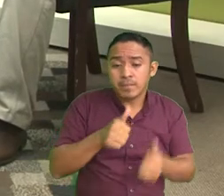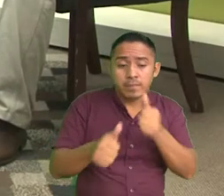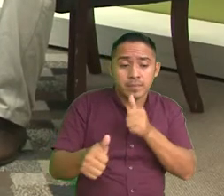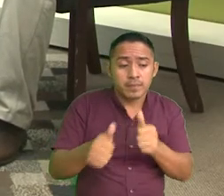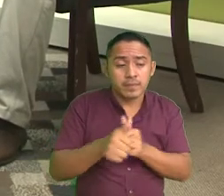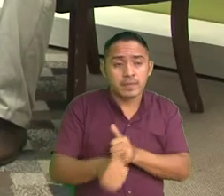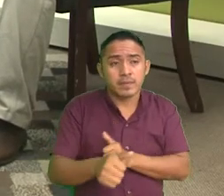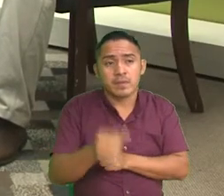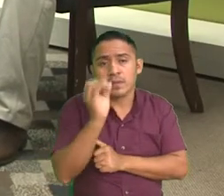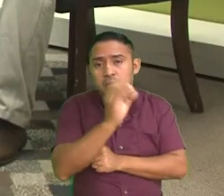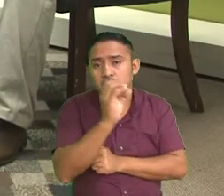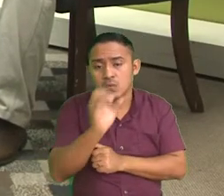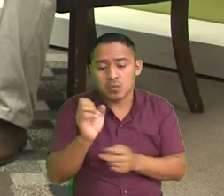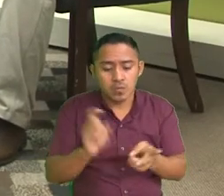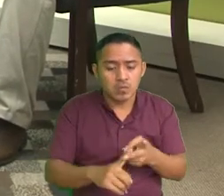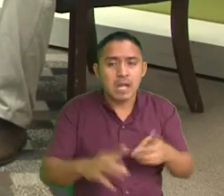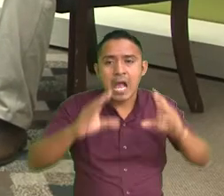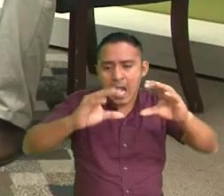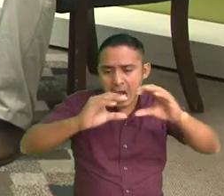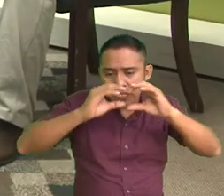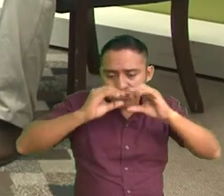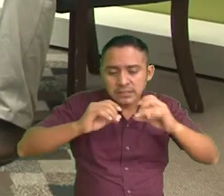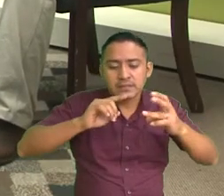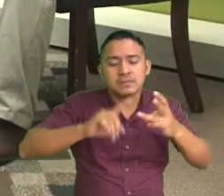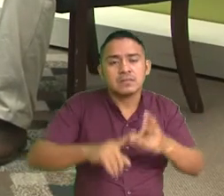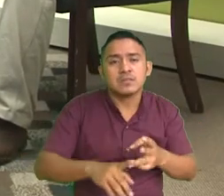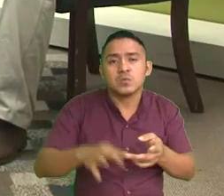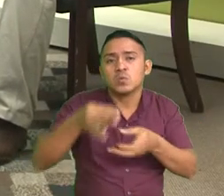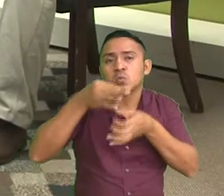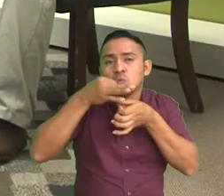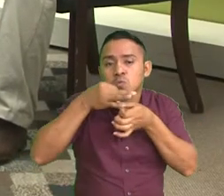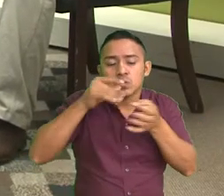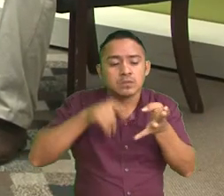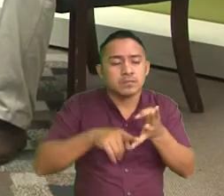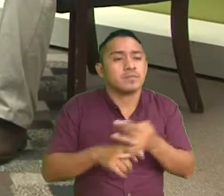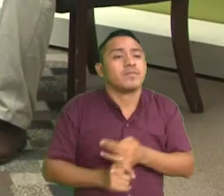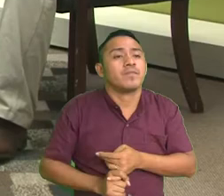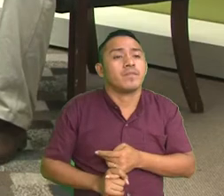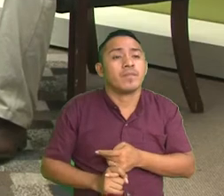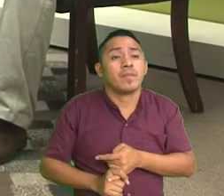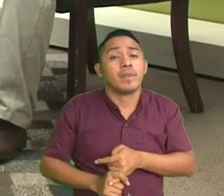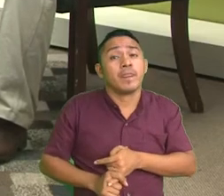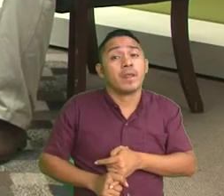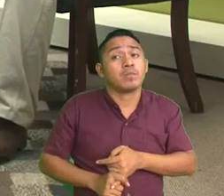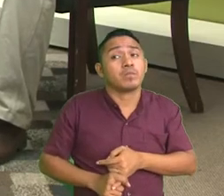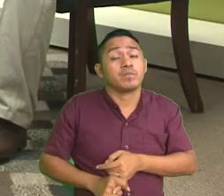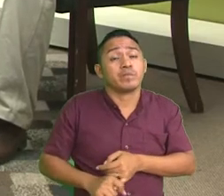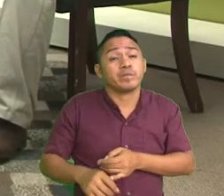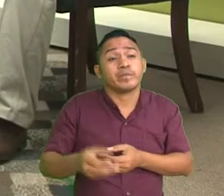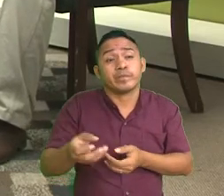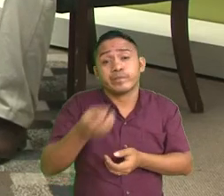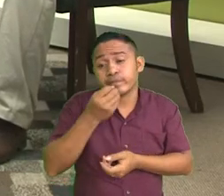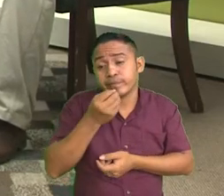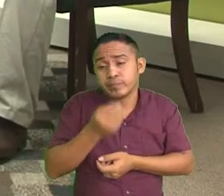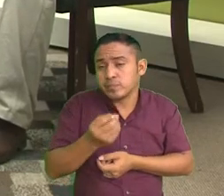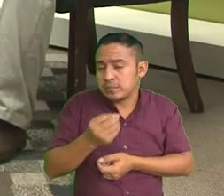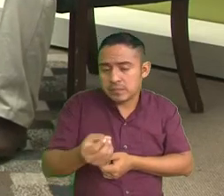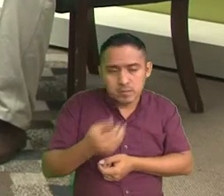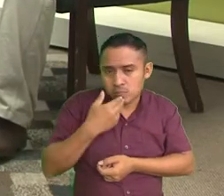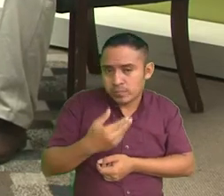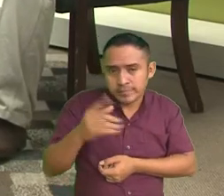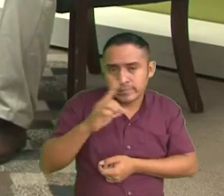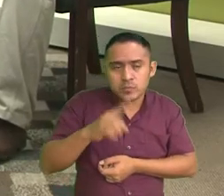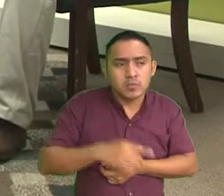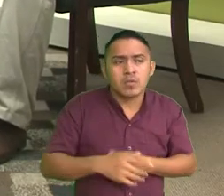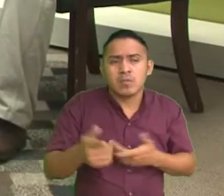jugo, comen mucha hamburguesa, comen mucha, qué sé yo, comida grasosa.